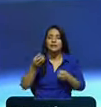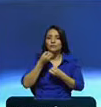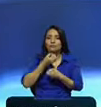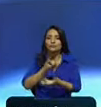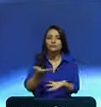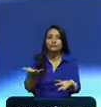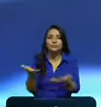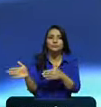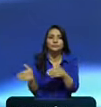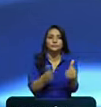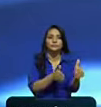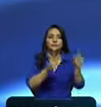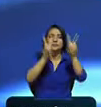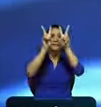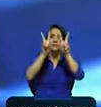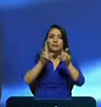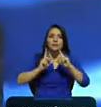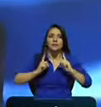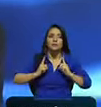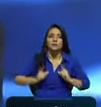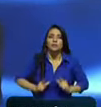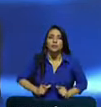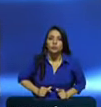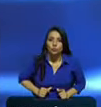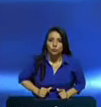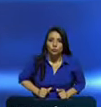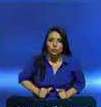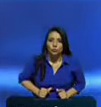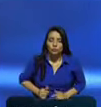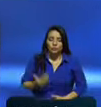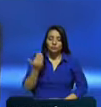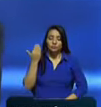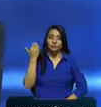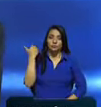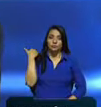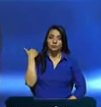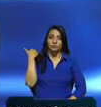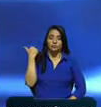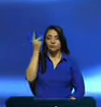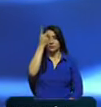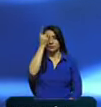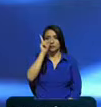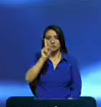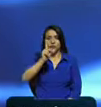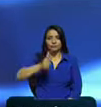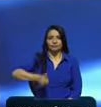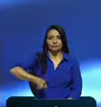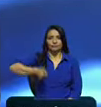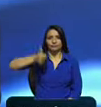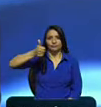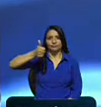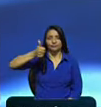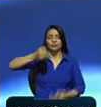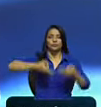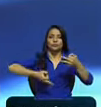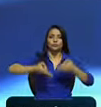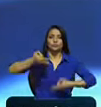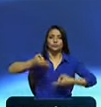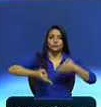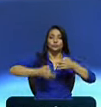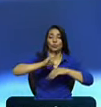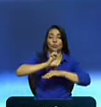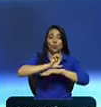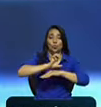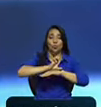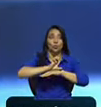el tema de la salud. A propósito, en las últimas horas, por una decisión del máximo organismo de la justicia ecuatoriana,